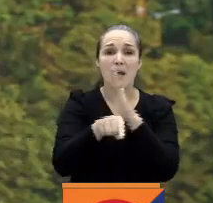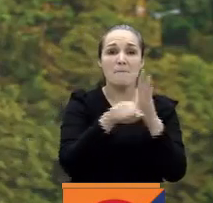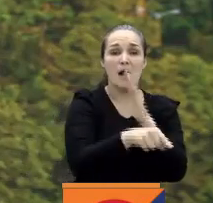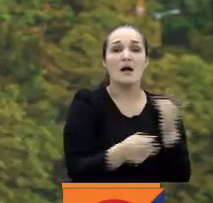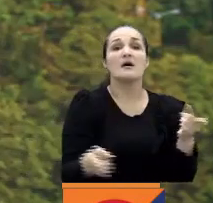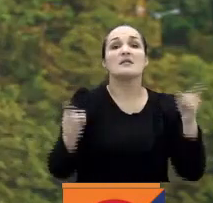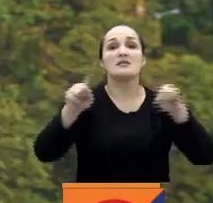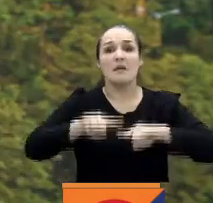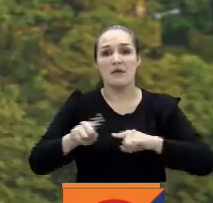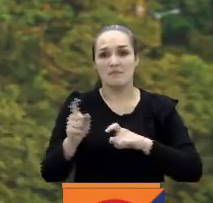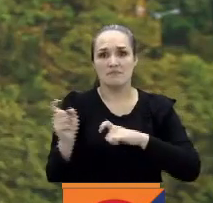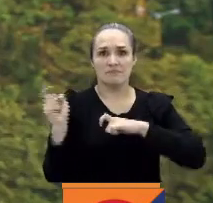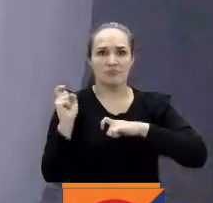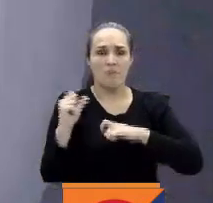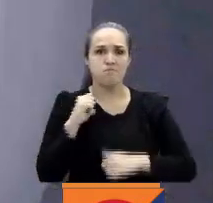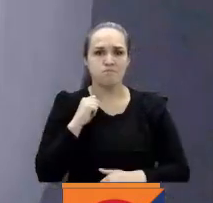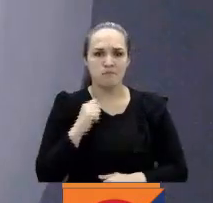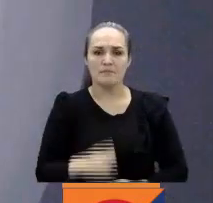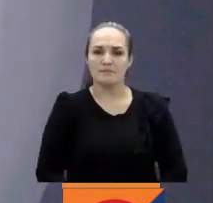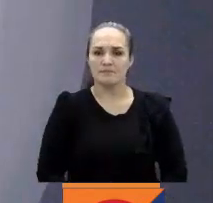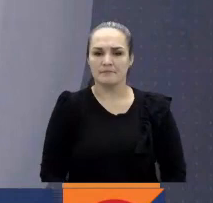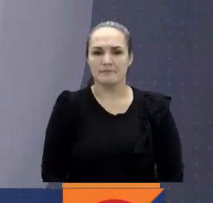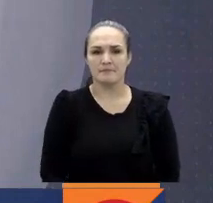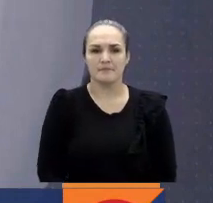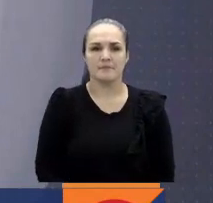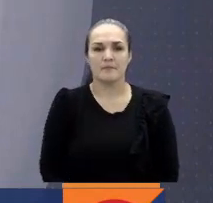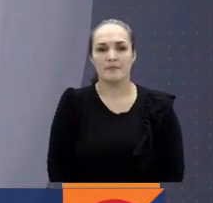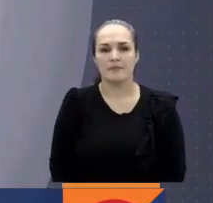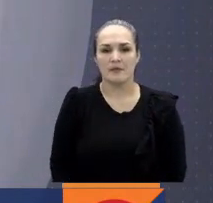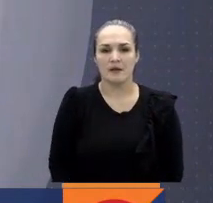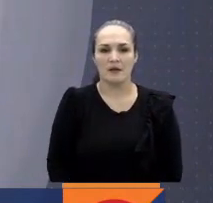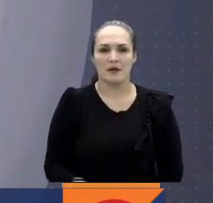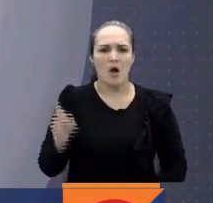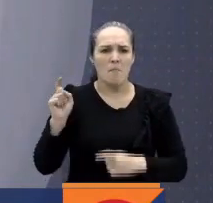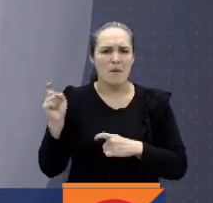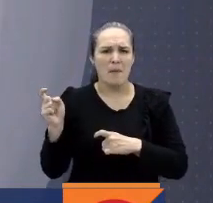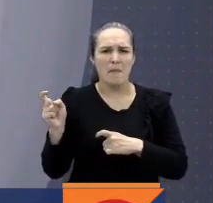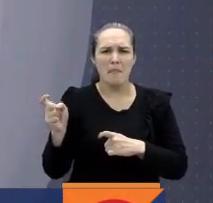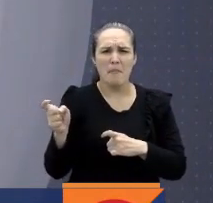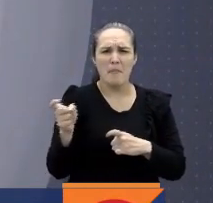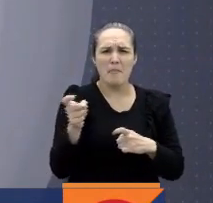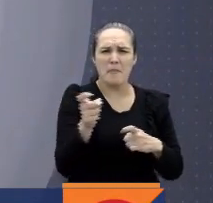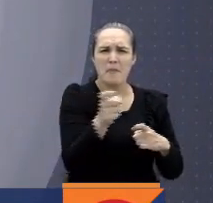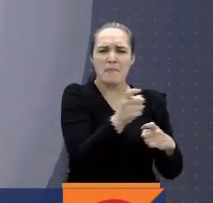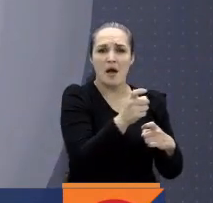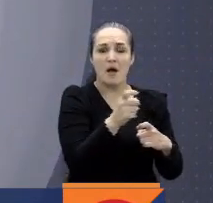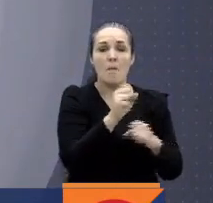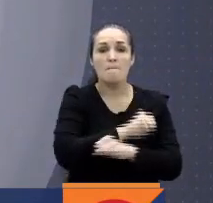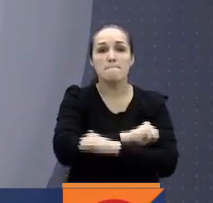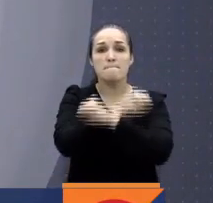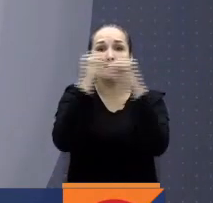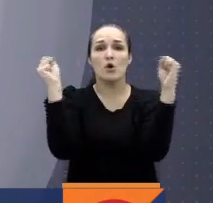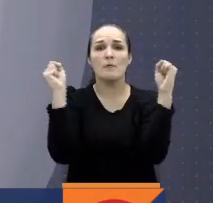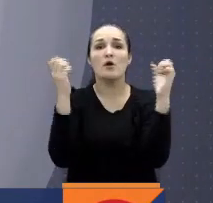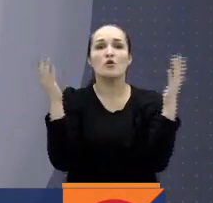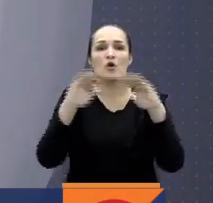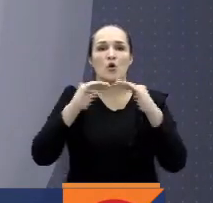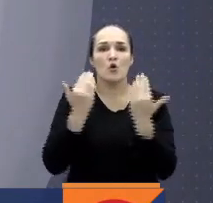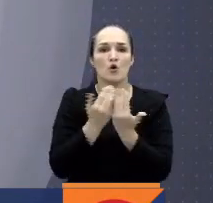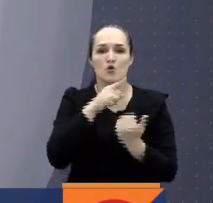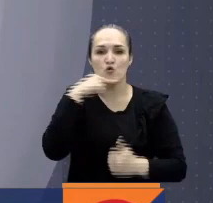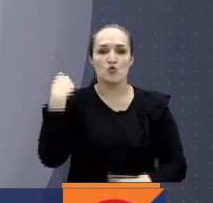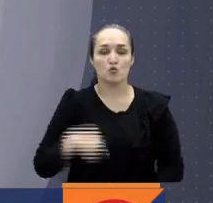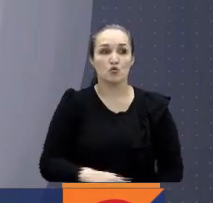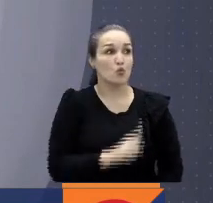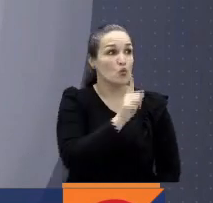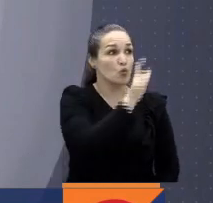de armas de fuego. Esta fue la perturbadora sonoridad que interrumpió la mañana de un colegio en Rusia. Una persona ingresó a